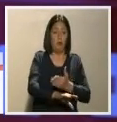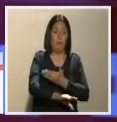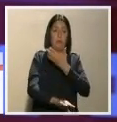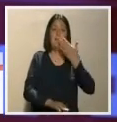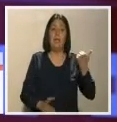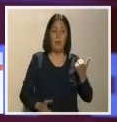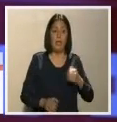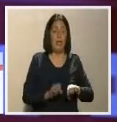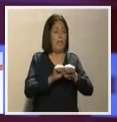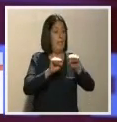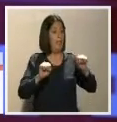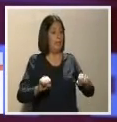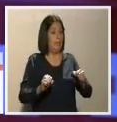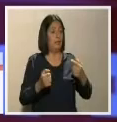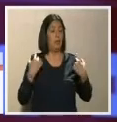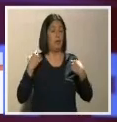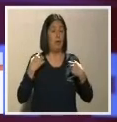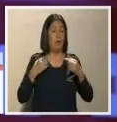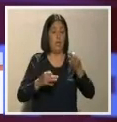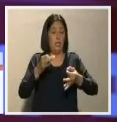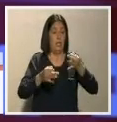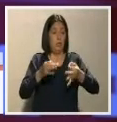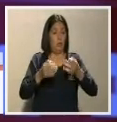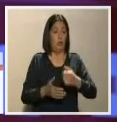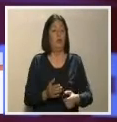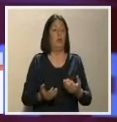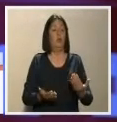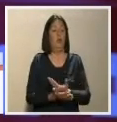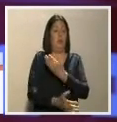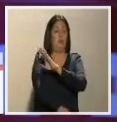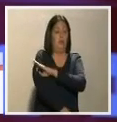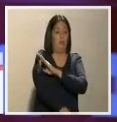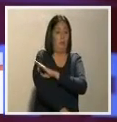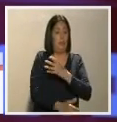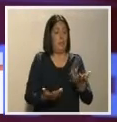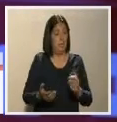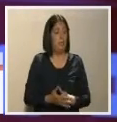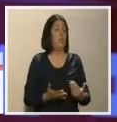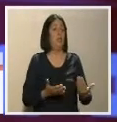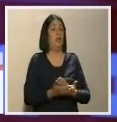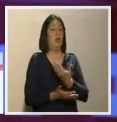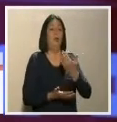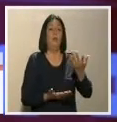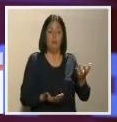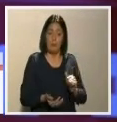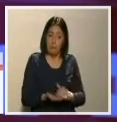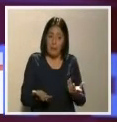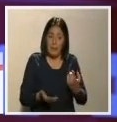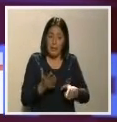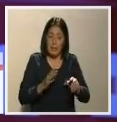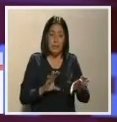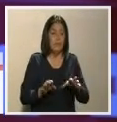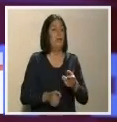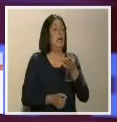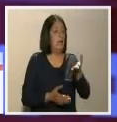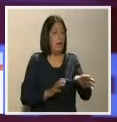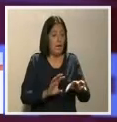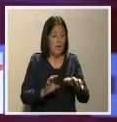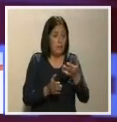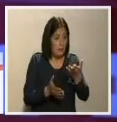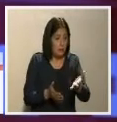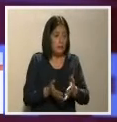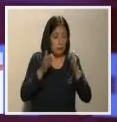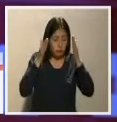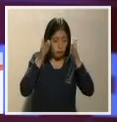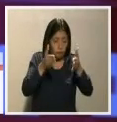mejorar nuestro sistema judicial, nuestra fiscalía, nuestro ministerio público, para que se ocupe de estas cosas